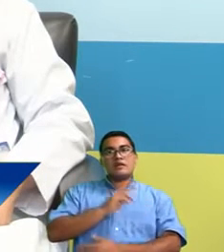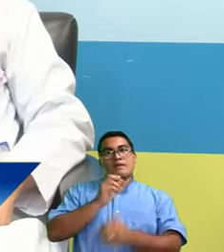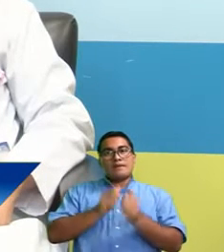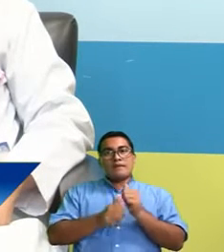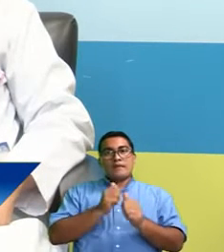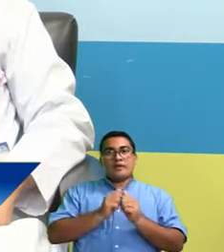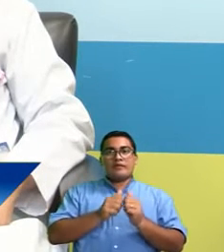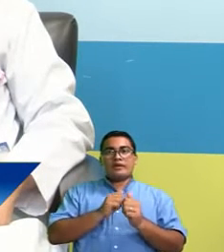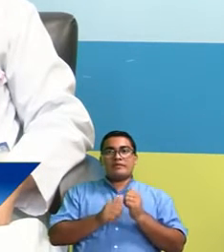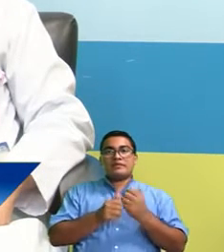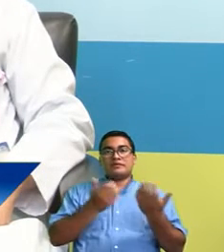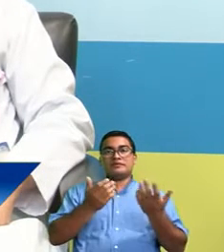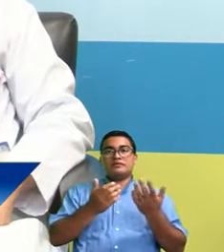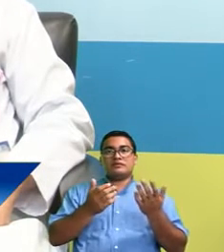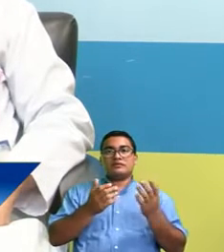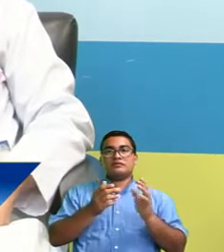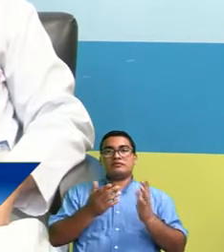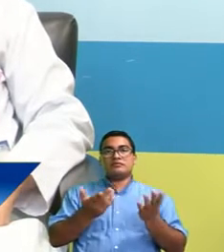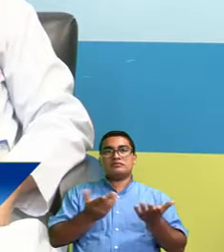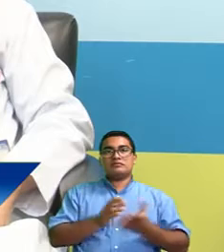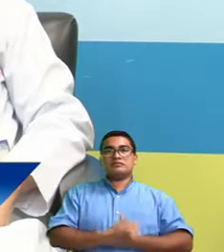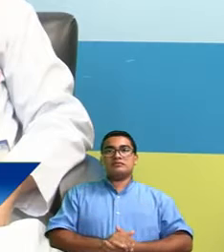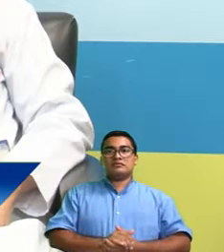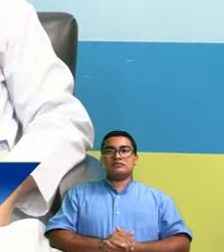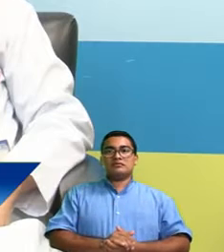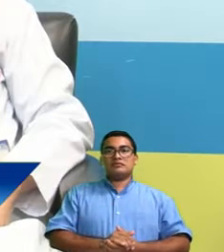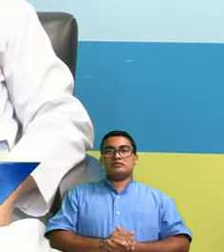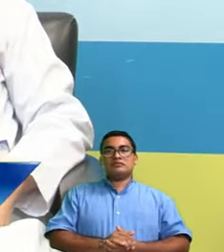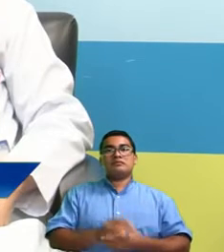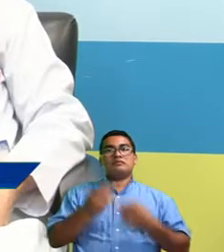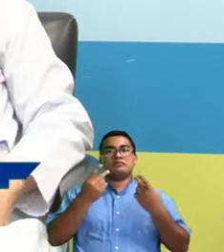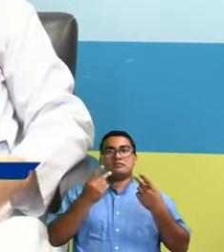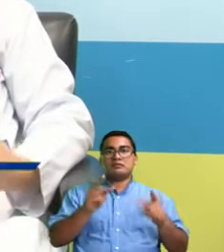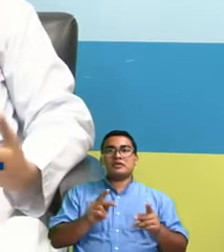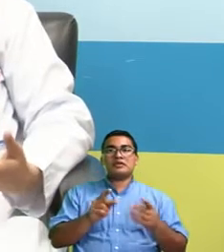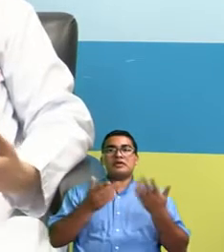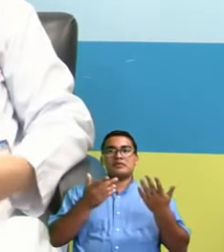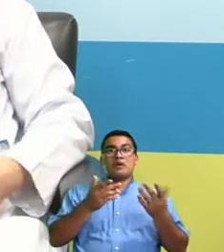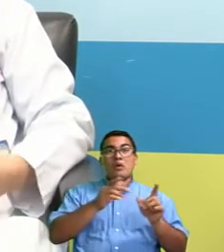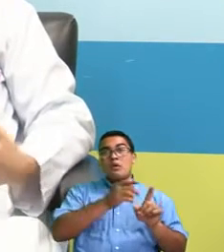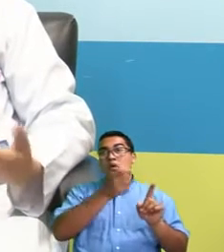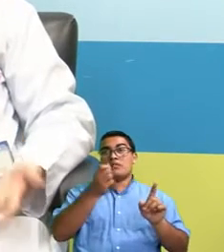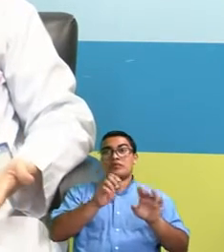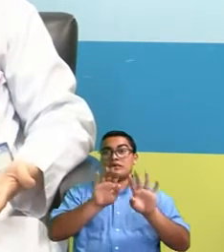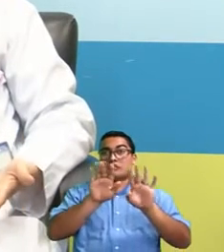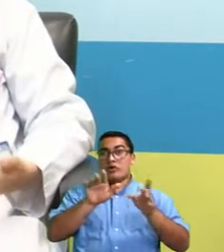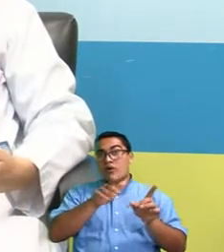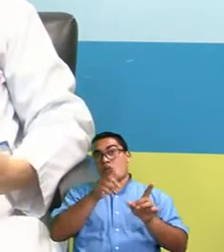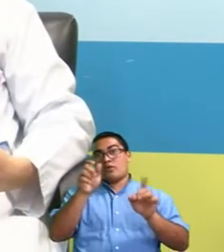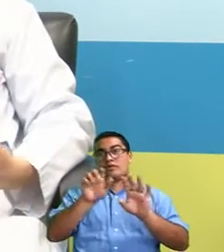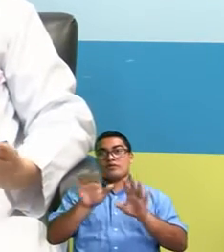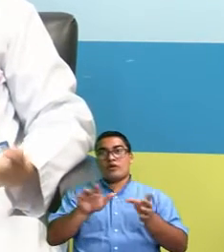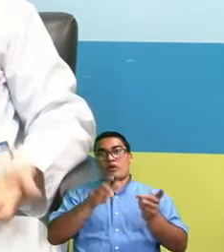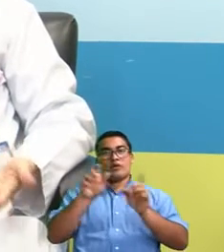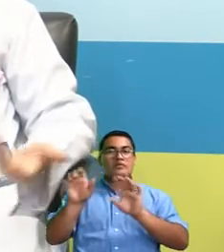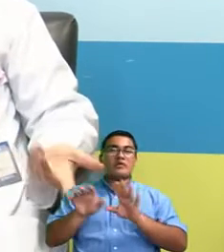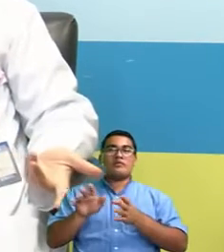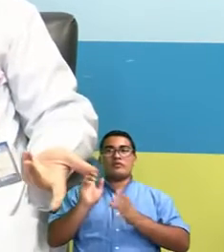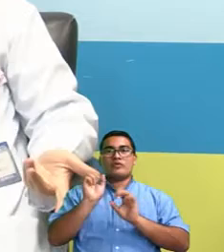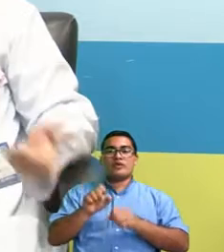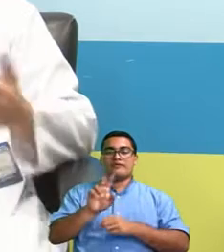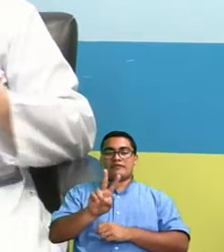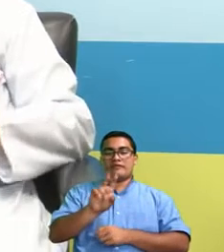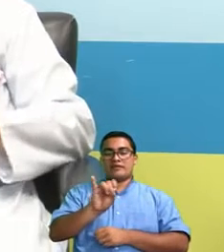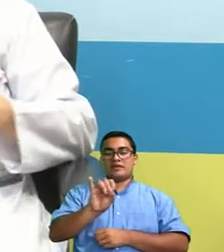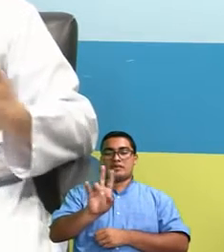producen lesión, ¿verdad?, en el cérvix. Pero pues cada pareja que tiene un riesgo de estar expuesto a un tipo de virus